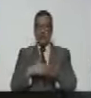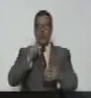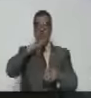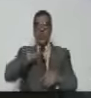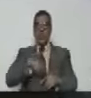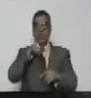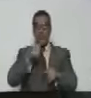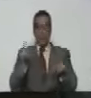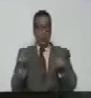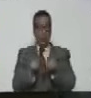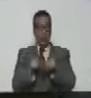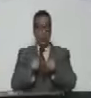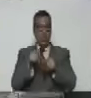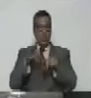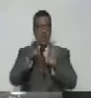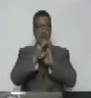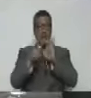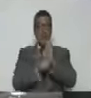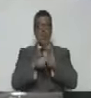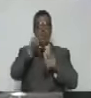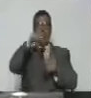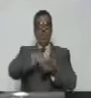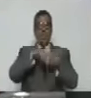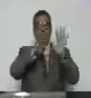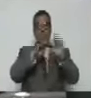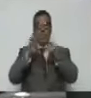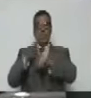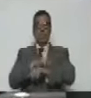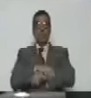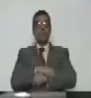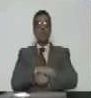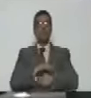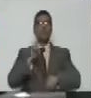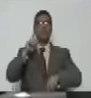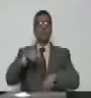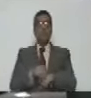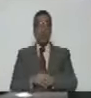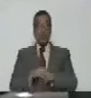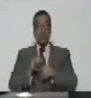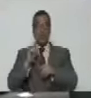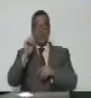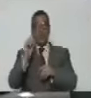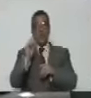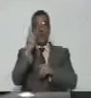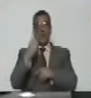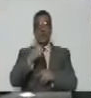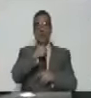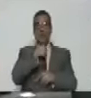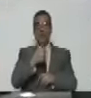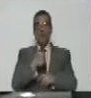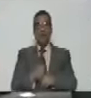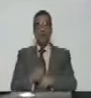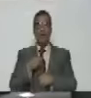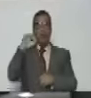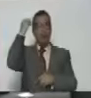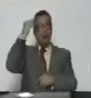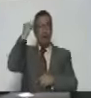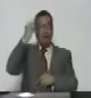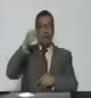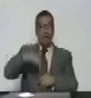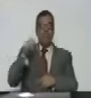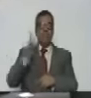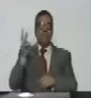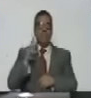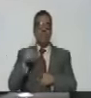historias mínimas de la constituyente del 99. También fue uno de los primeros periodistas, pensadores